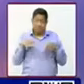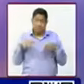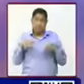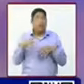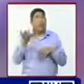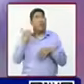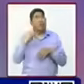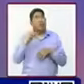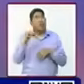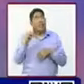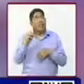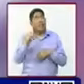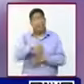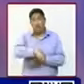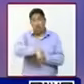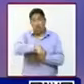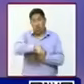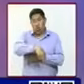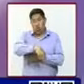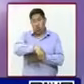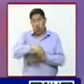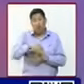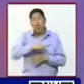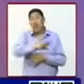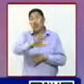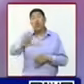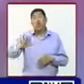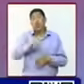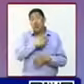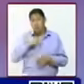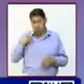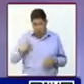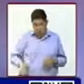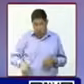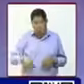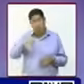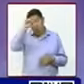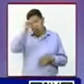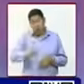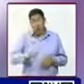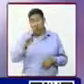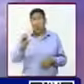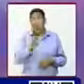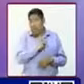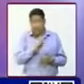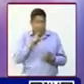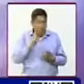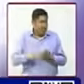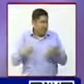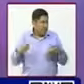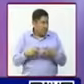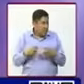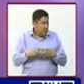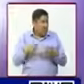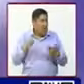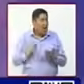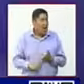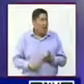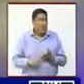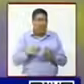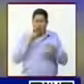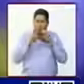del martes, hora local, produjo daños de consideración a la infraestructura de agua, a la electricidad, el transporte y también